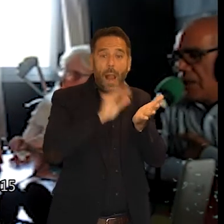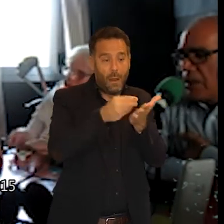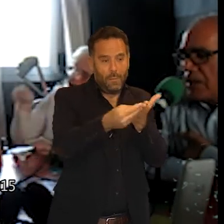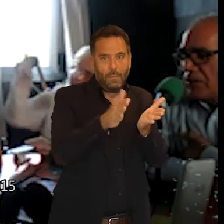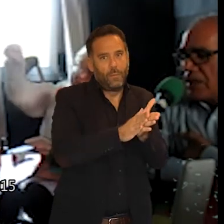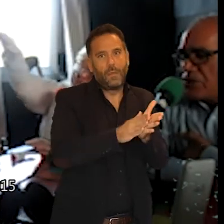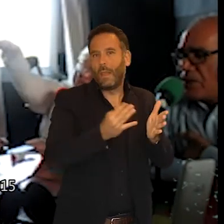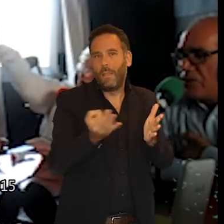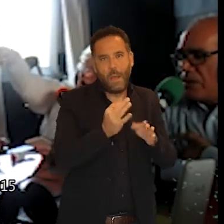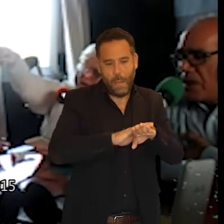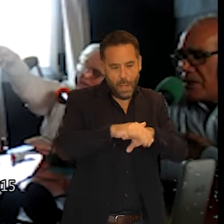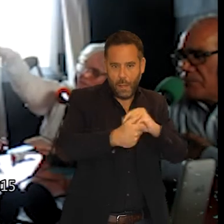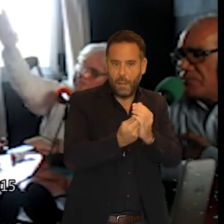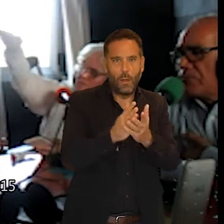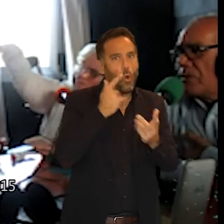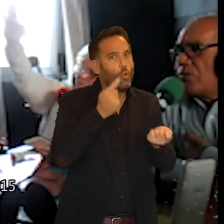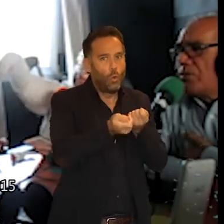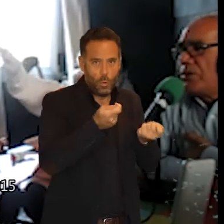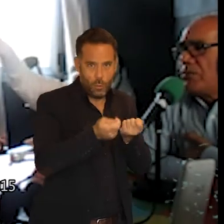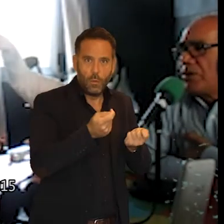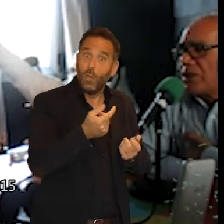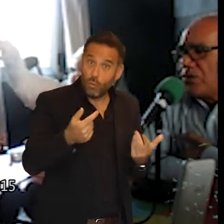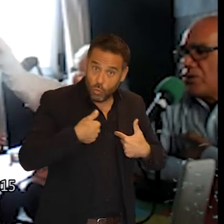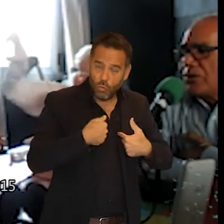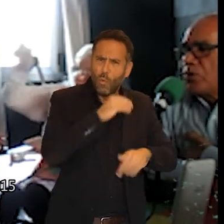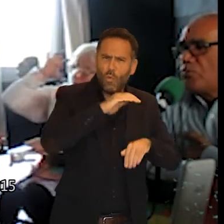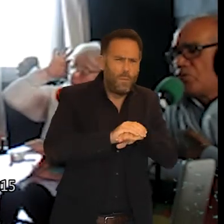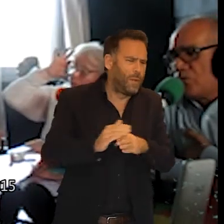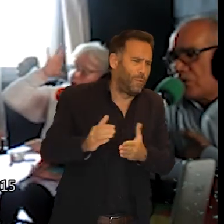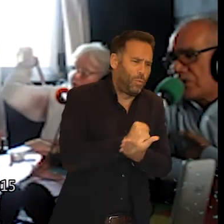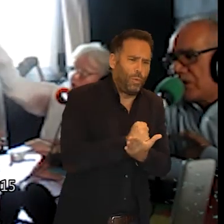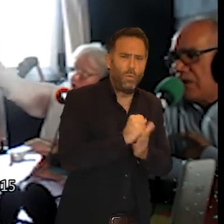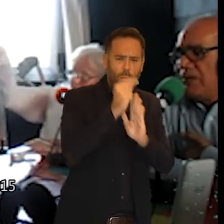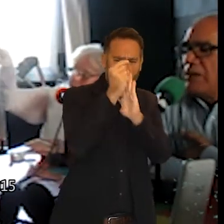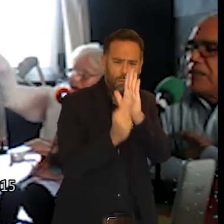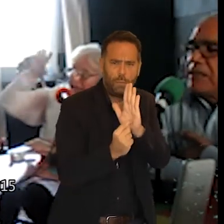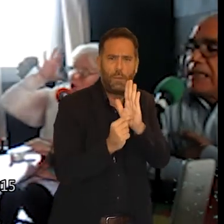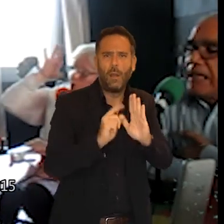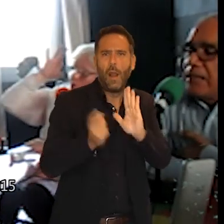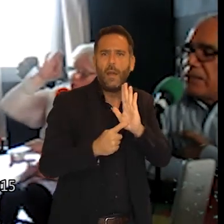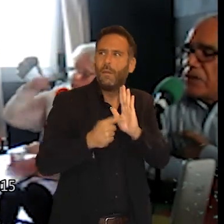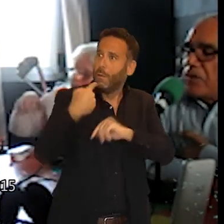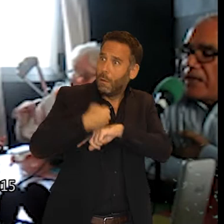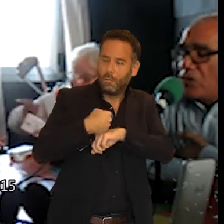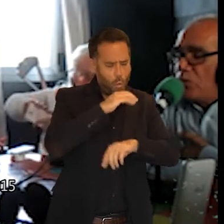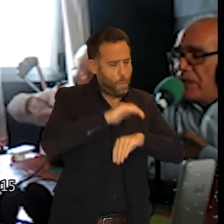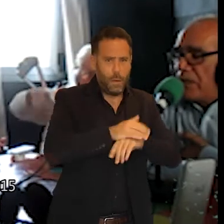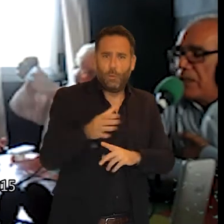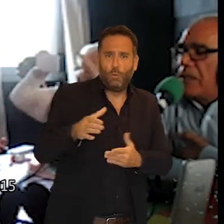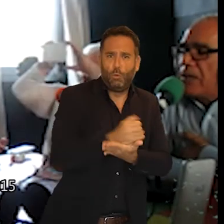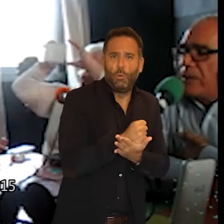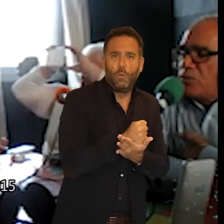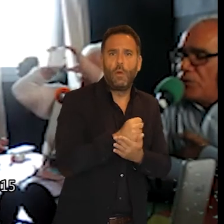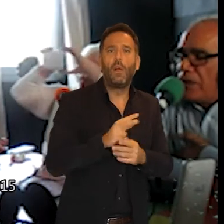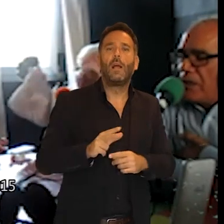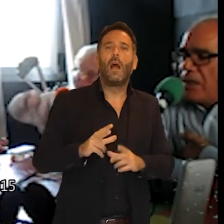que tiene que estar muy controlado. Entonces cumplimos todas las autorizaciones que ahora mismo nos requieren a nivel estatal y